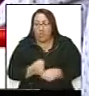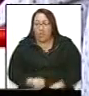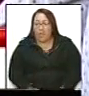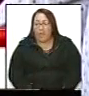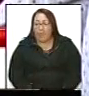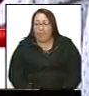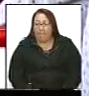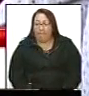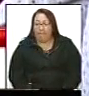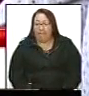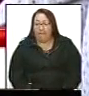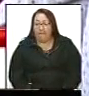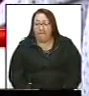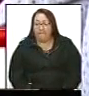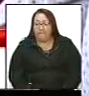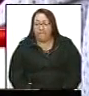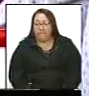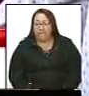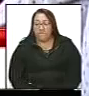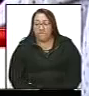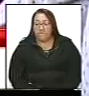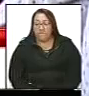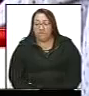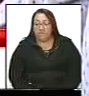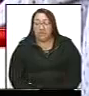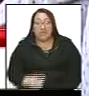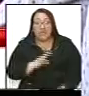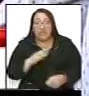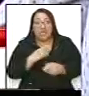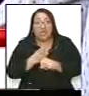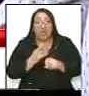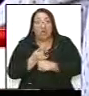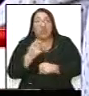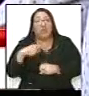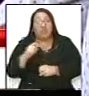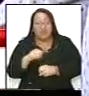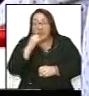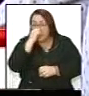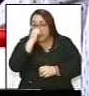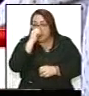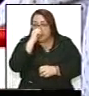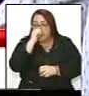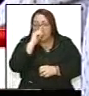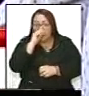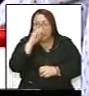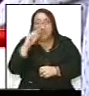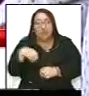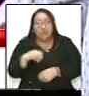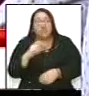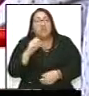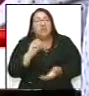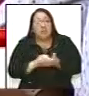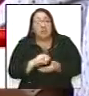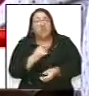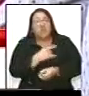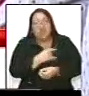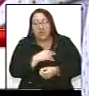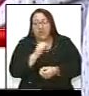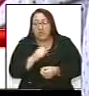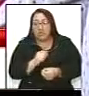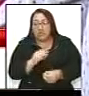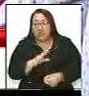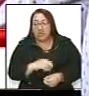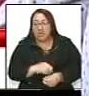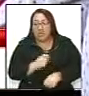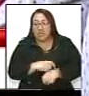sin ir en contra de que necesitamos en la Amazonía más universidades, sin ir en contra de que ya